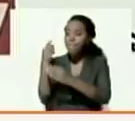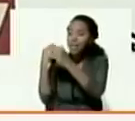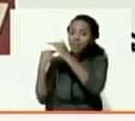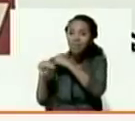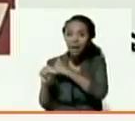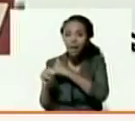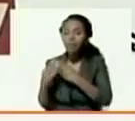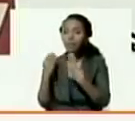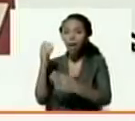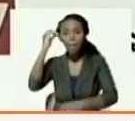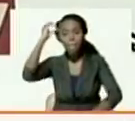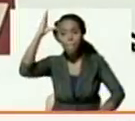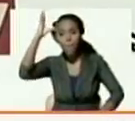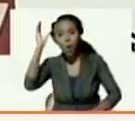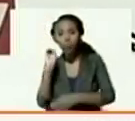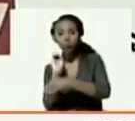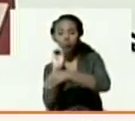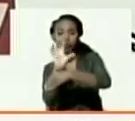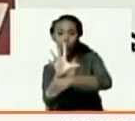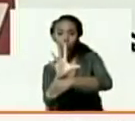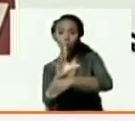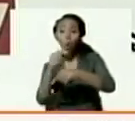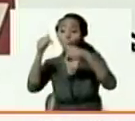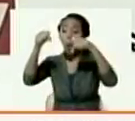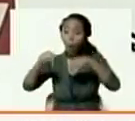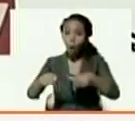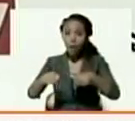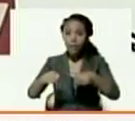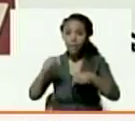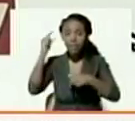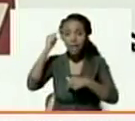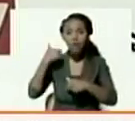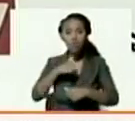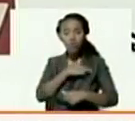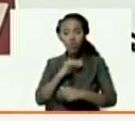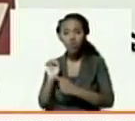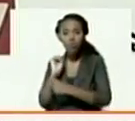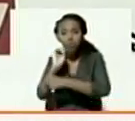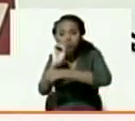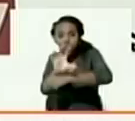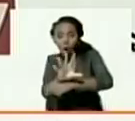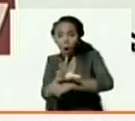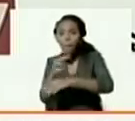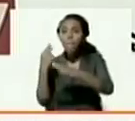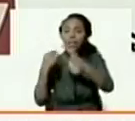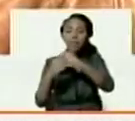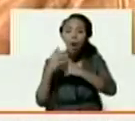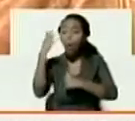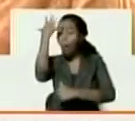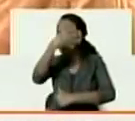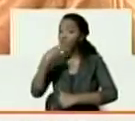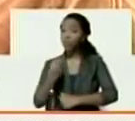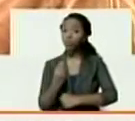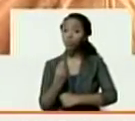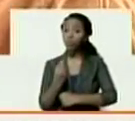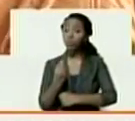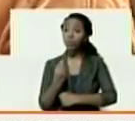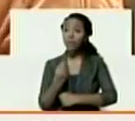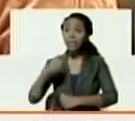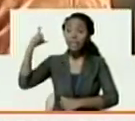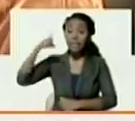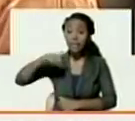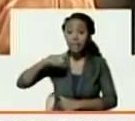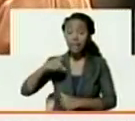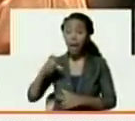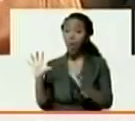que seamos capaces de transmitir. Y si hoy día nosotros estamos transmitiendo un mensaje a la juventud, es de la necesaria